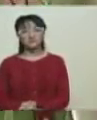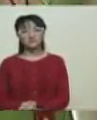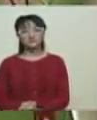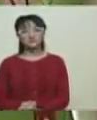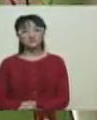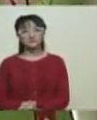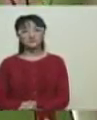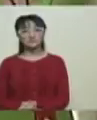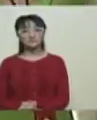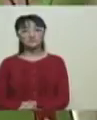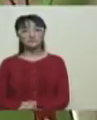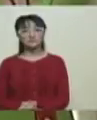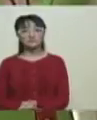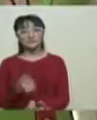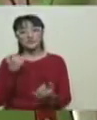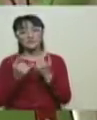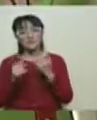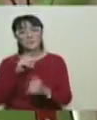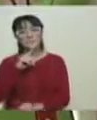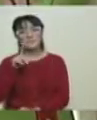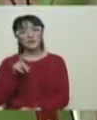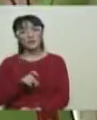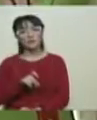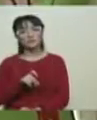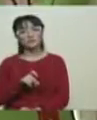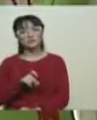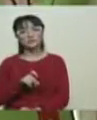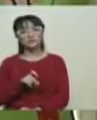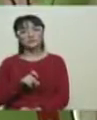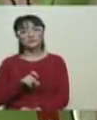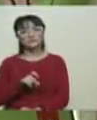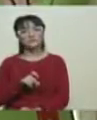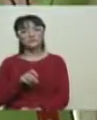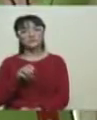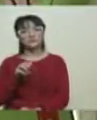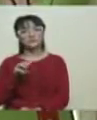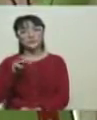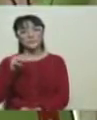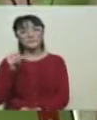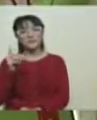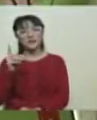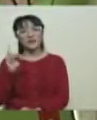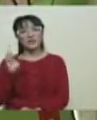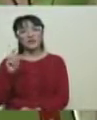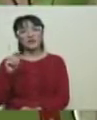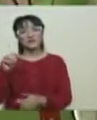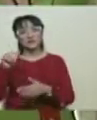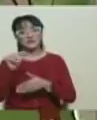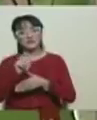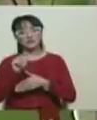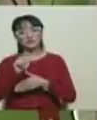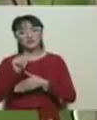Para finalizar la ronda de preguntas, la realizará la colega Madeleine García de Telesur.